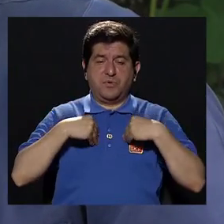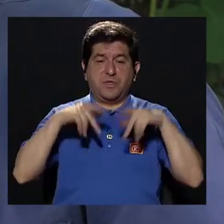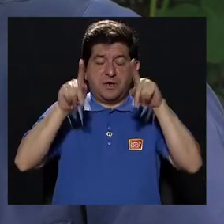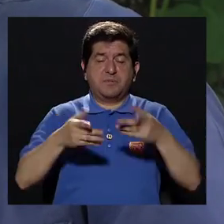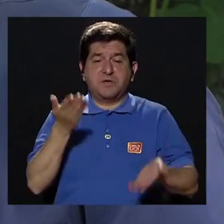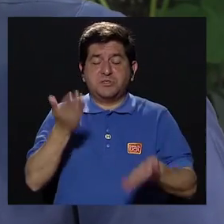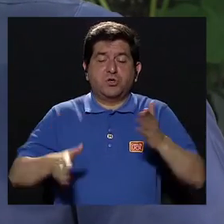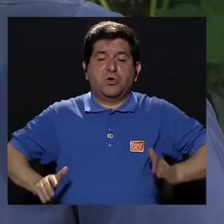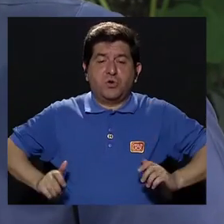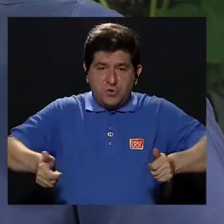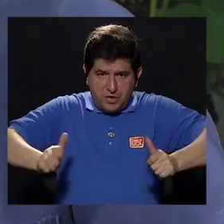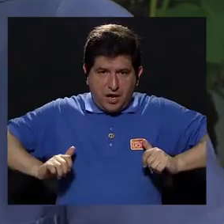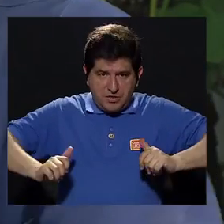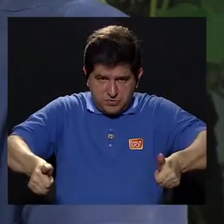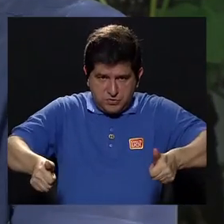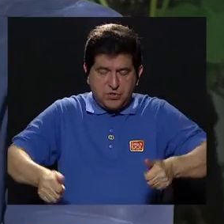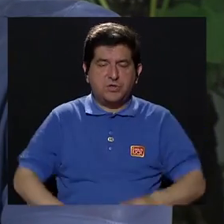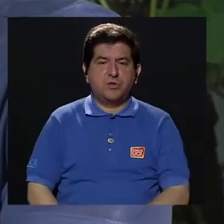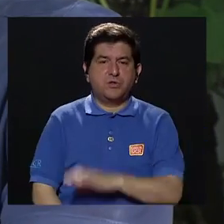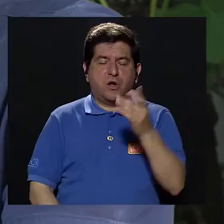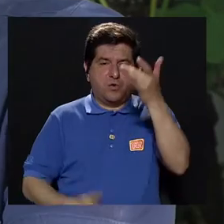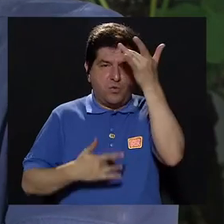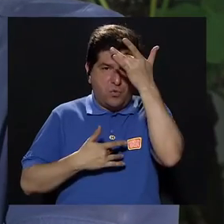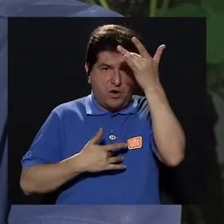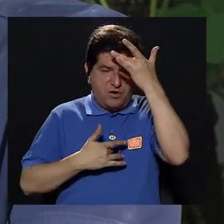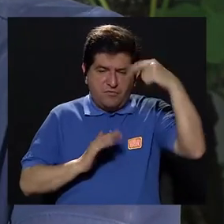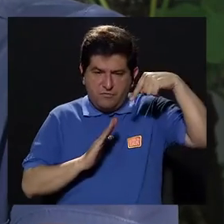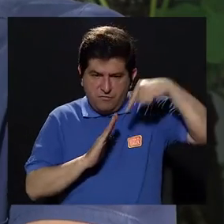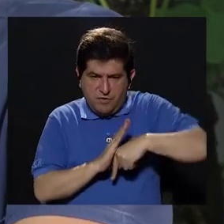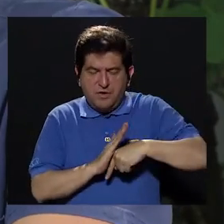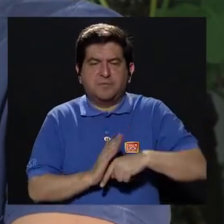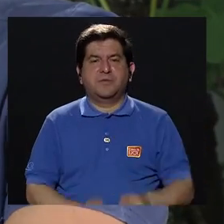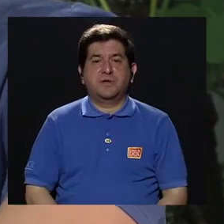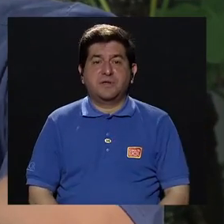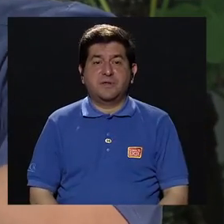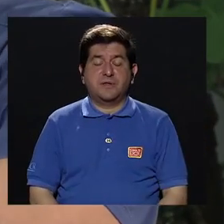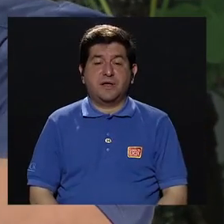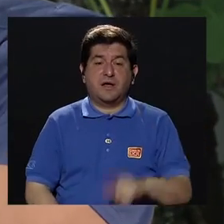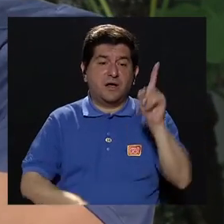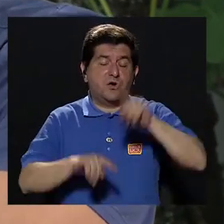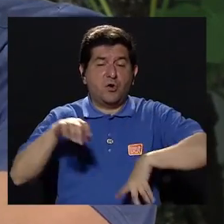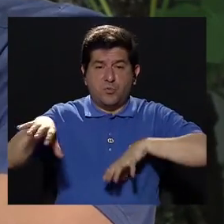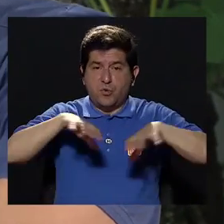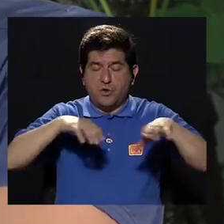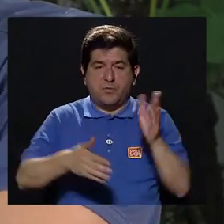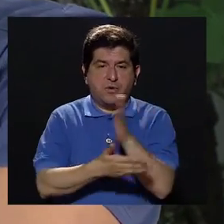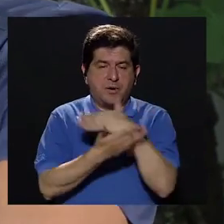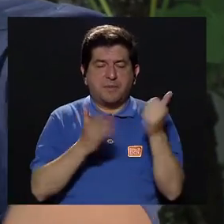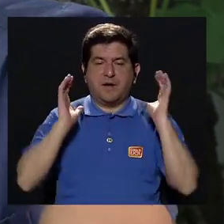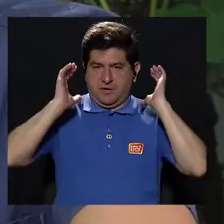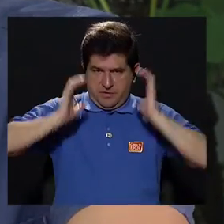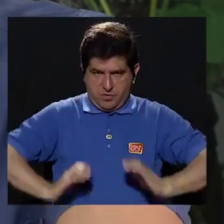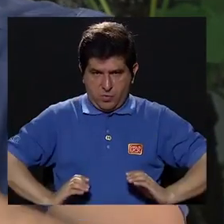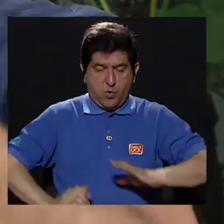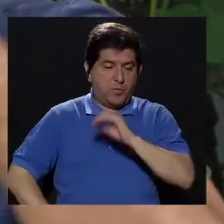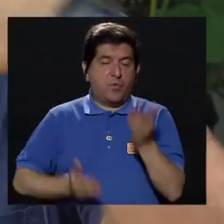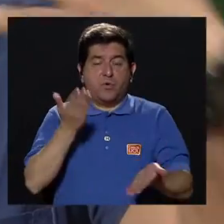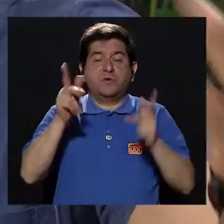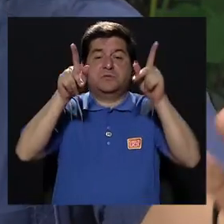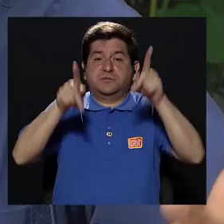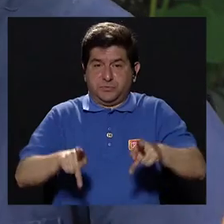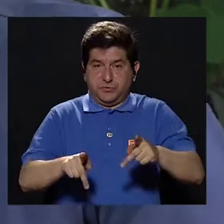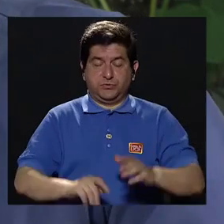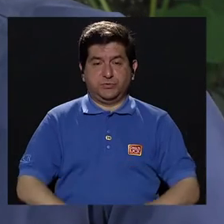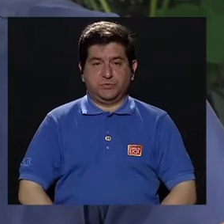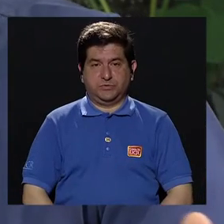una persona que esté en silla de ruedas, puede tener alguna patología de fondo, tipo que no pueda mover alguna extremidad de su cuerpo, o